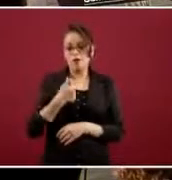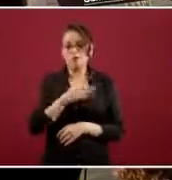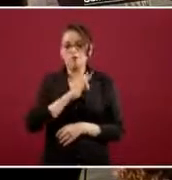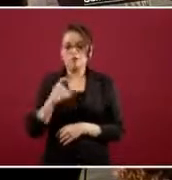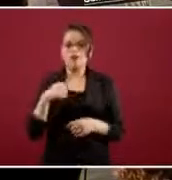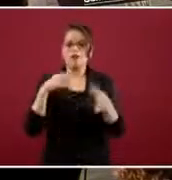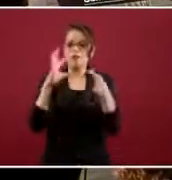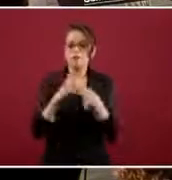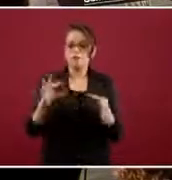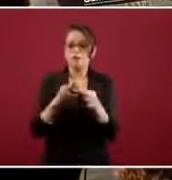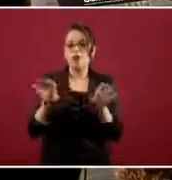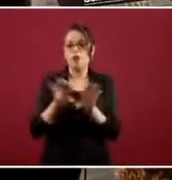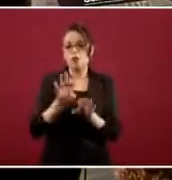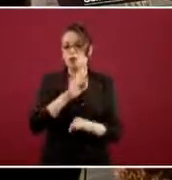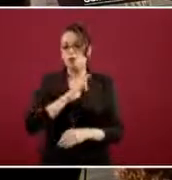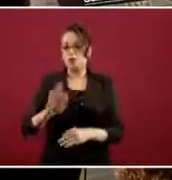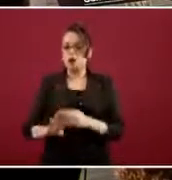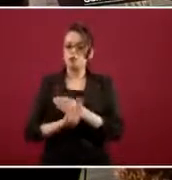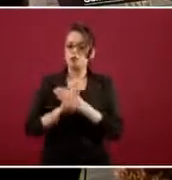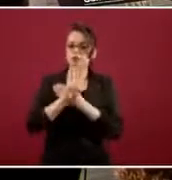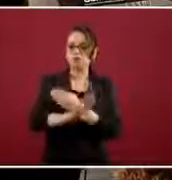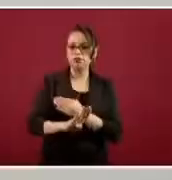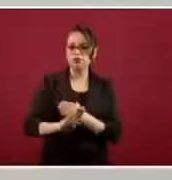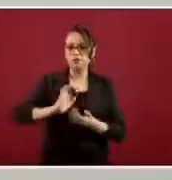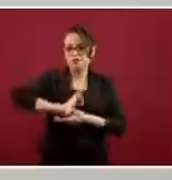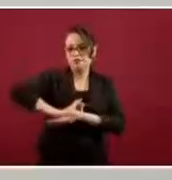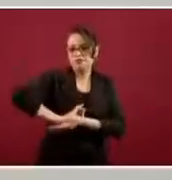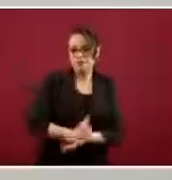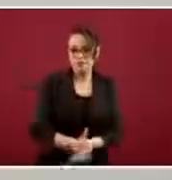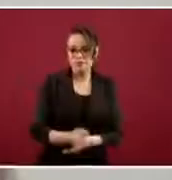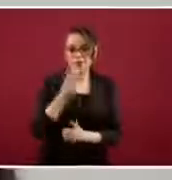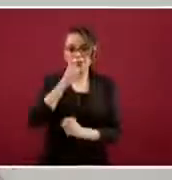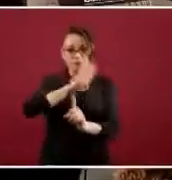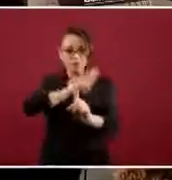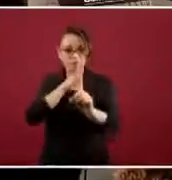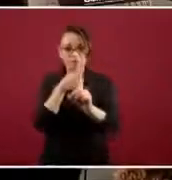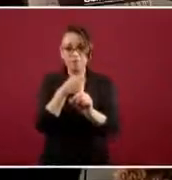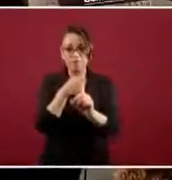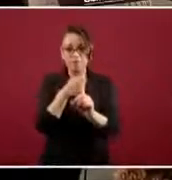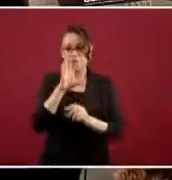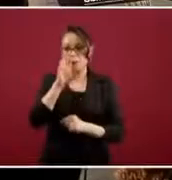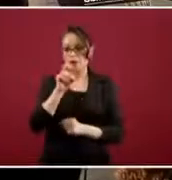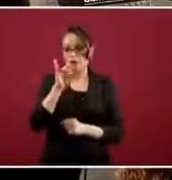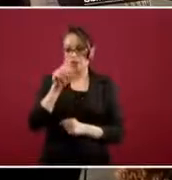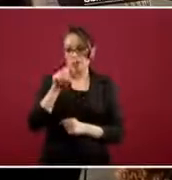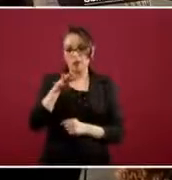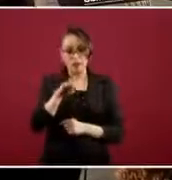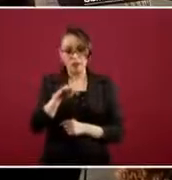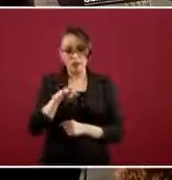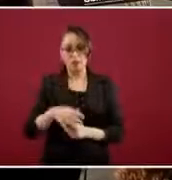sobre la prevención de la discriminación en este contexto de COVID-19.